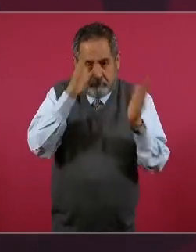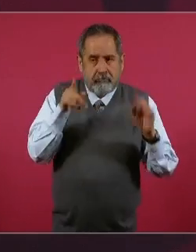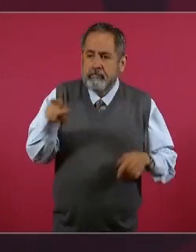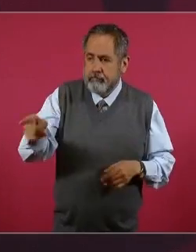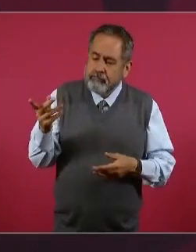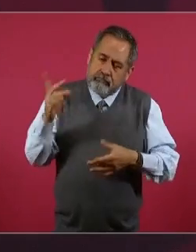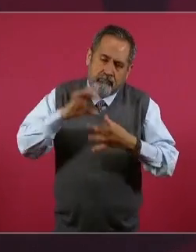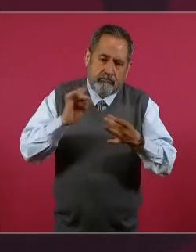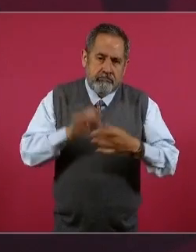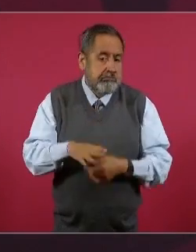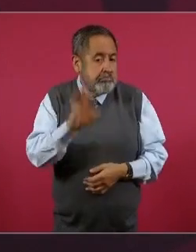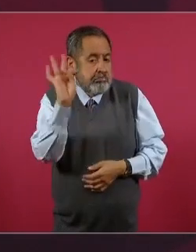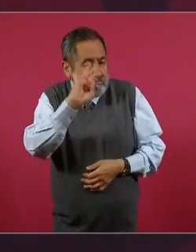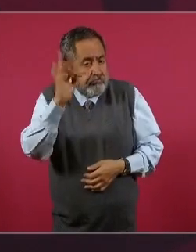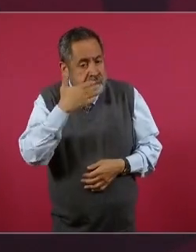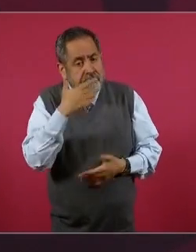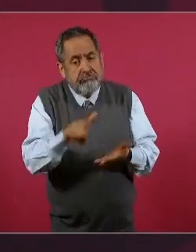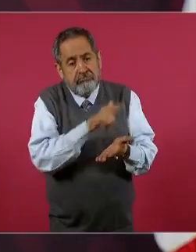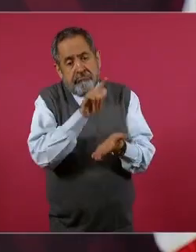Puede ser que sea